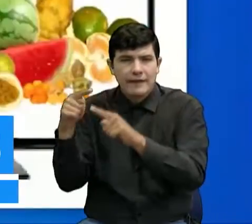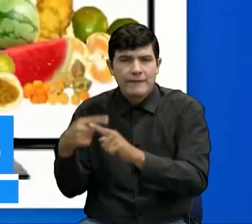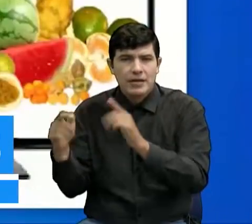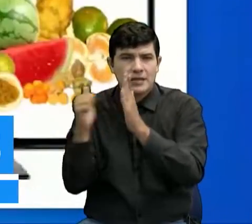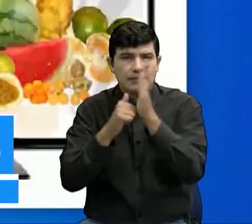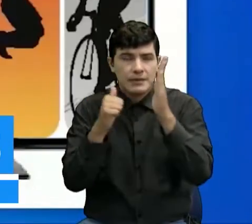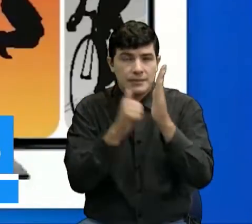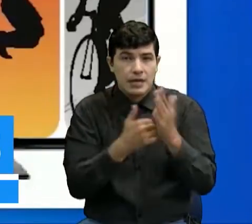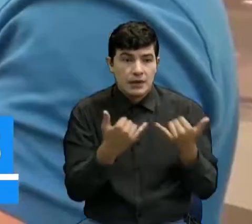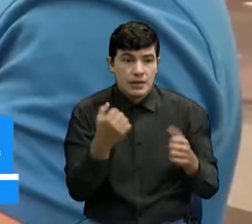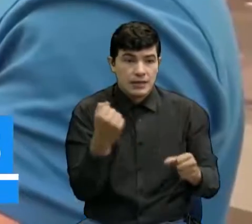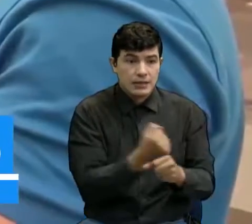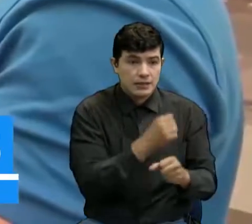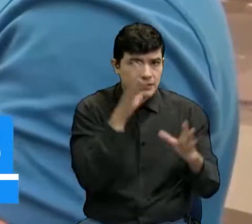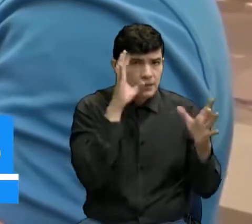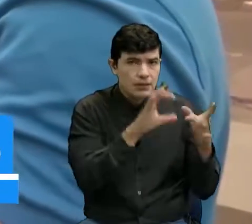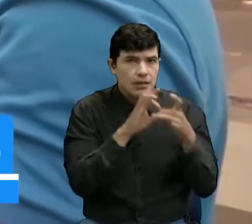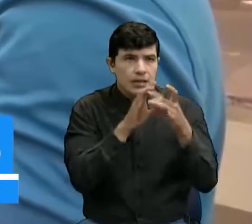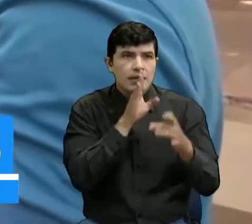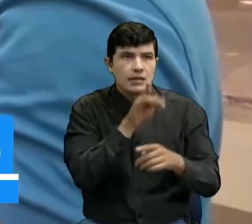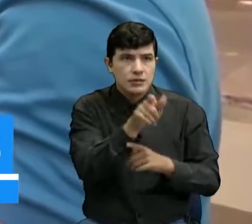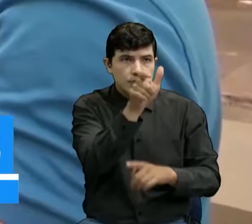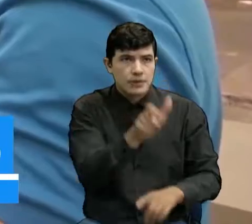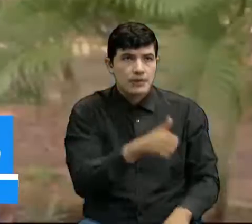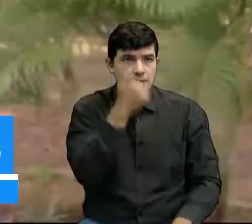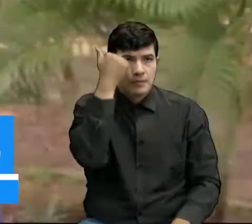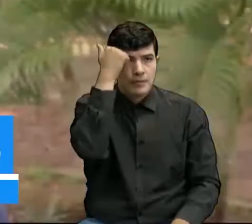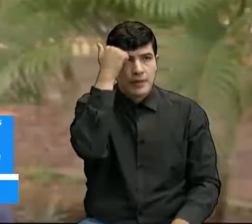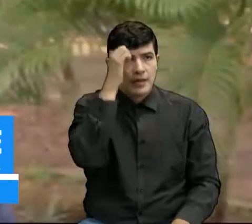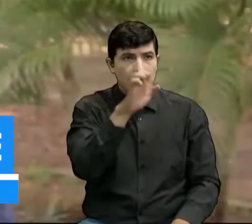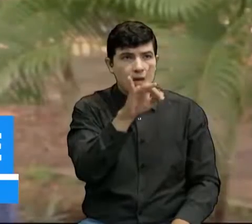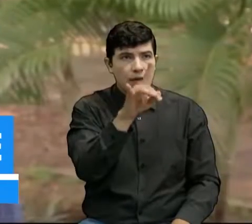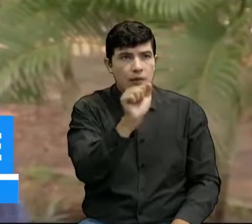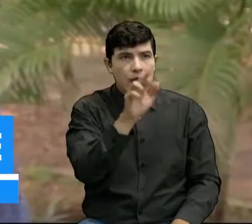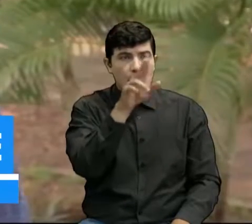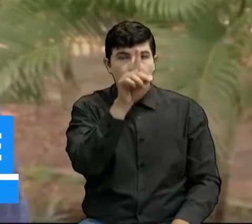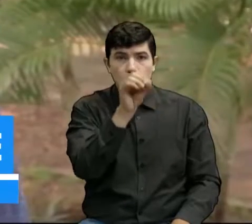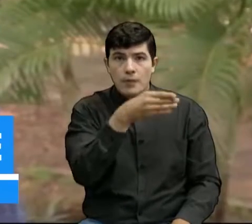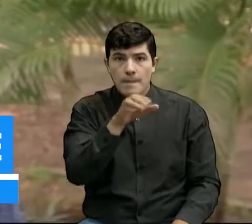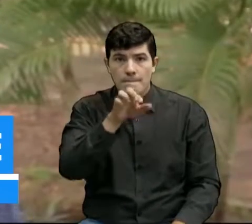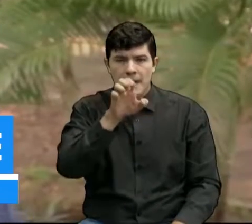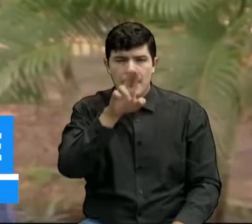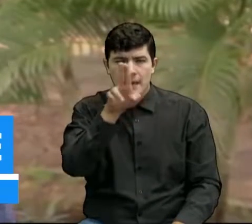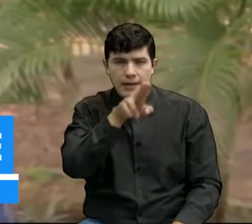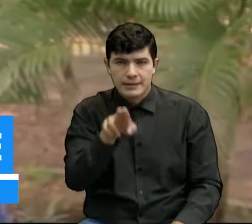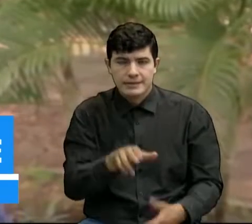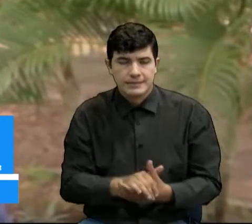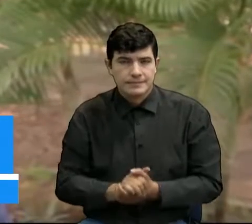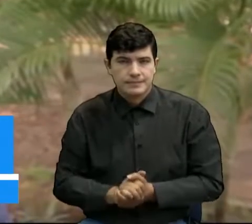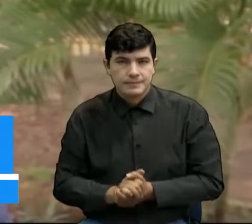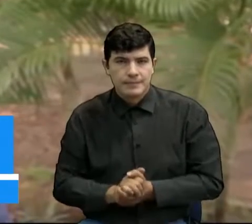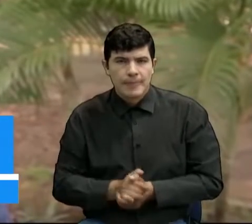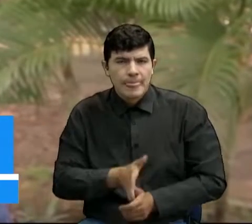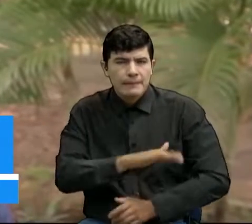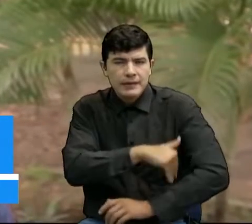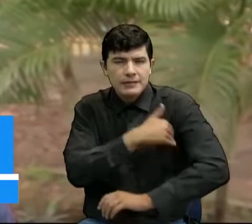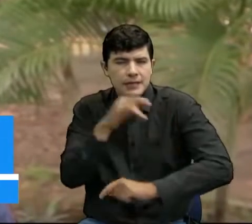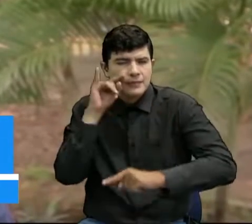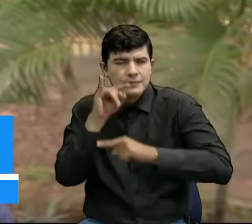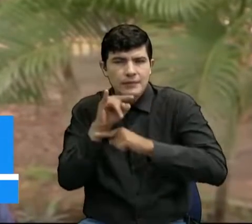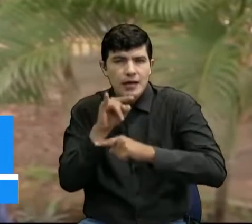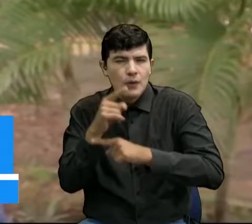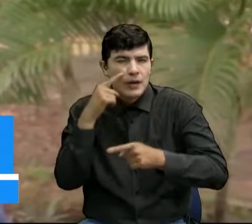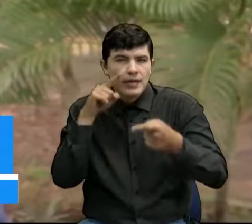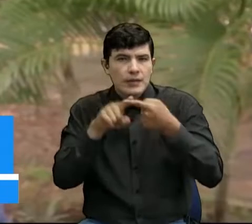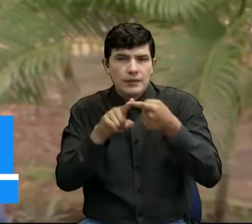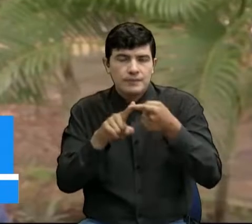asignaturas. El trabajo fue desarrollado por el profesor Eduardo Pérez. La idea del Ministerio del Interior es poder visualizar experiencias que